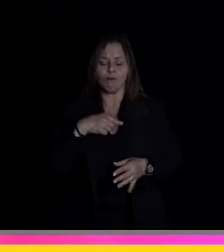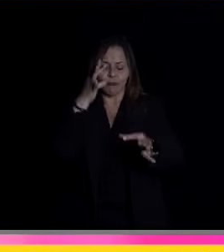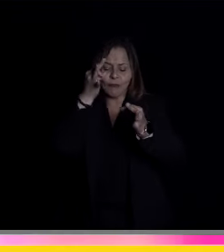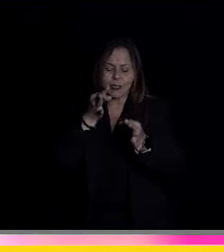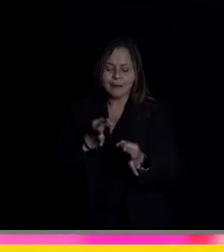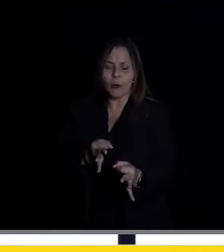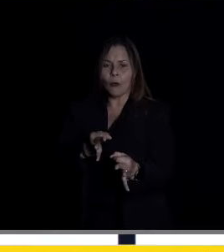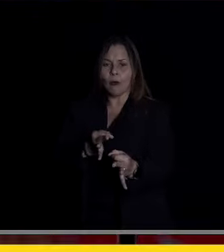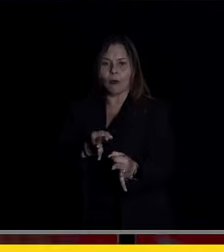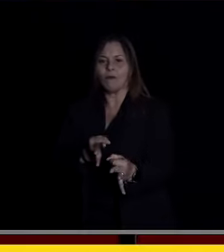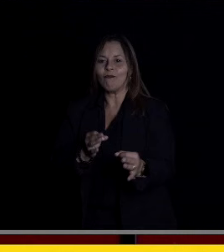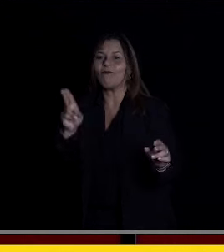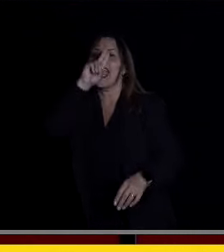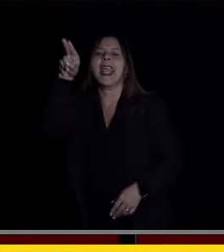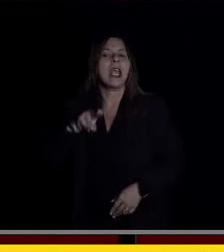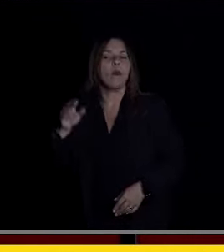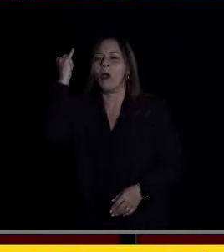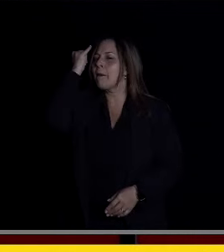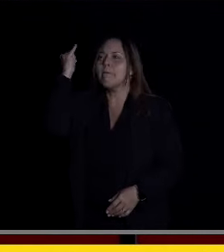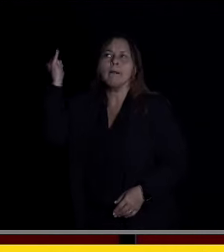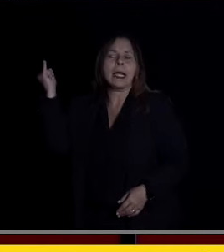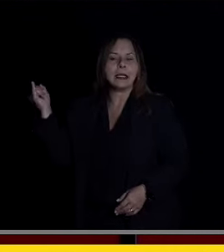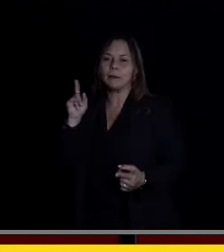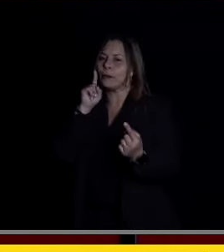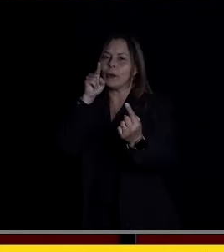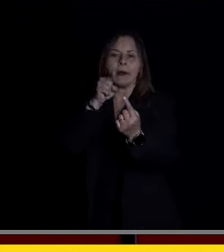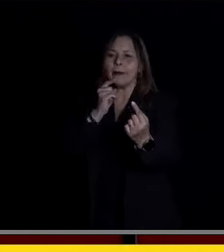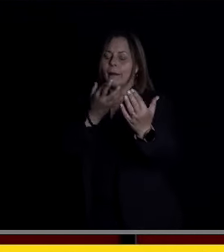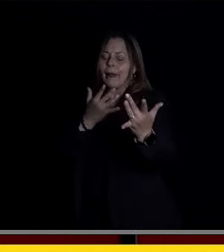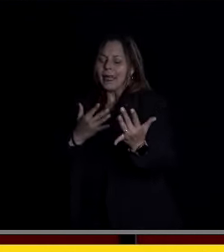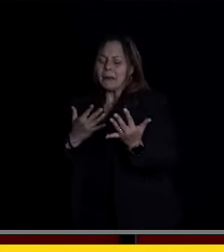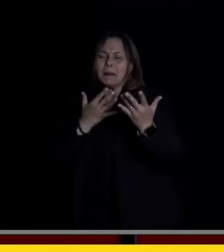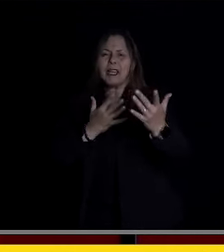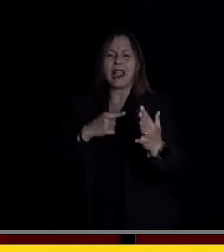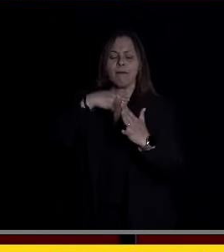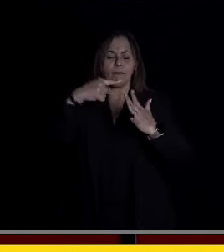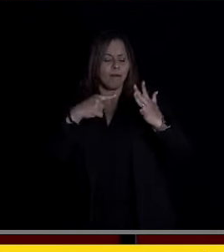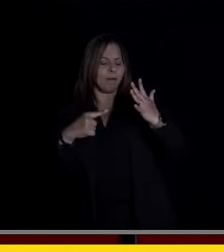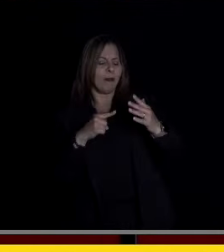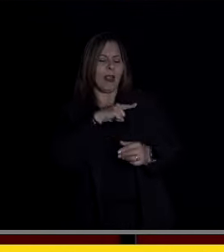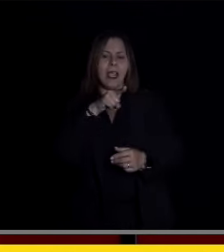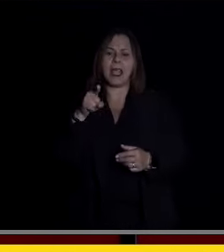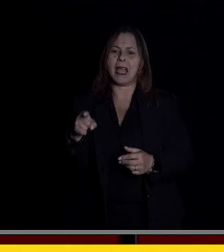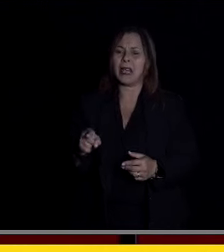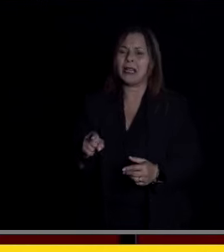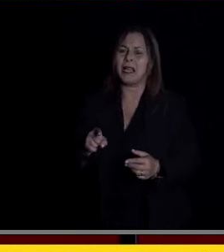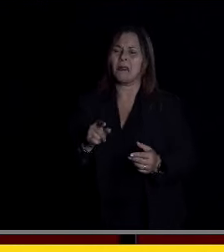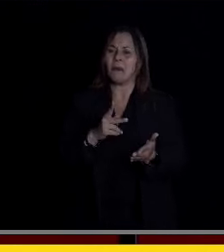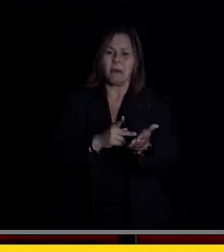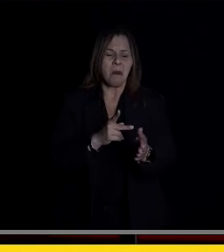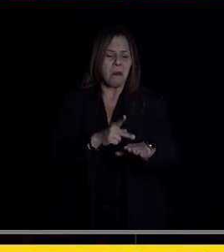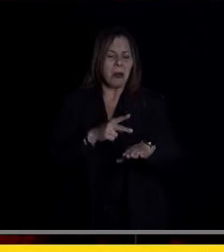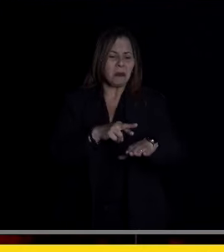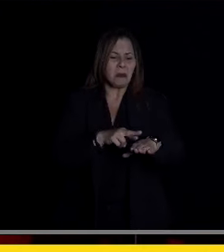seguro que nunca imaginamos los retos que nos esperaban, entre ellos la quiebra de Puerto Rico, los